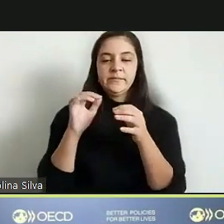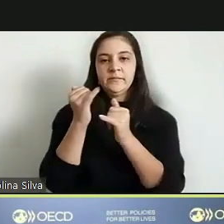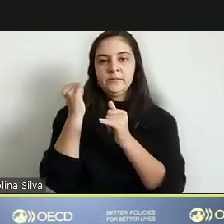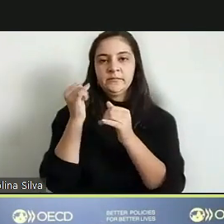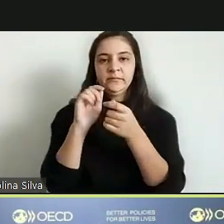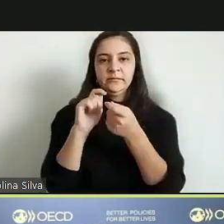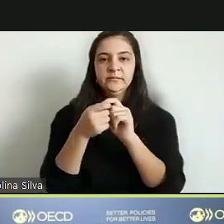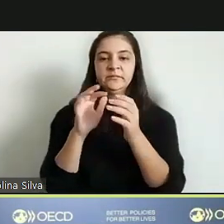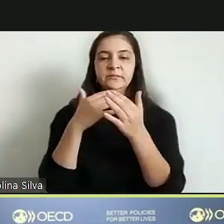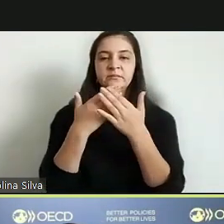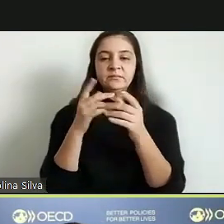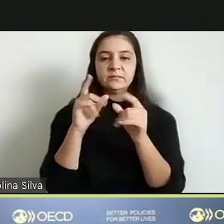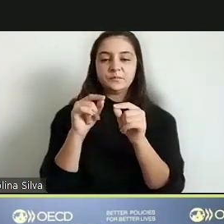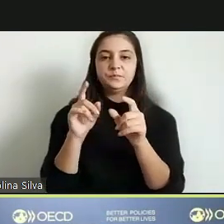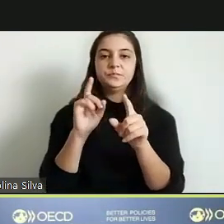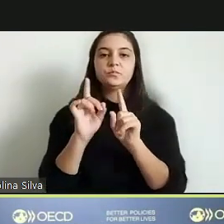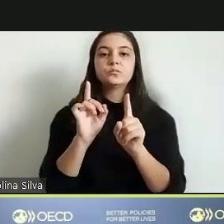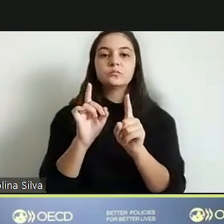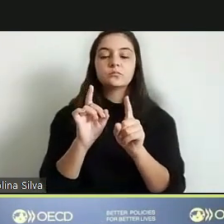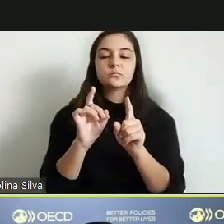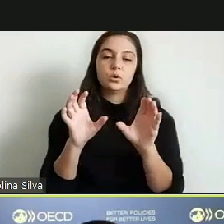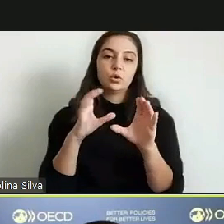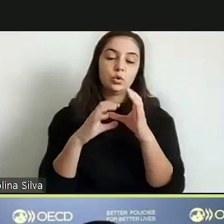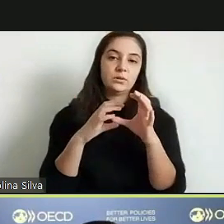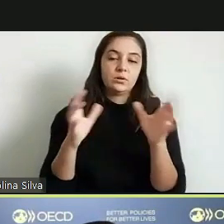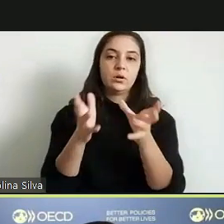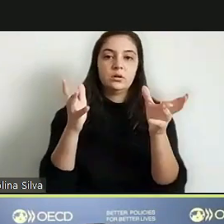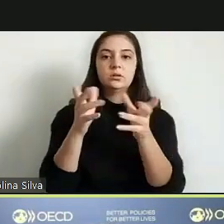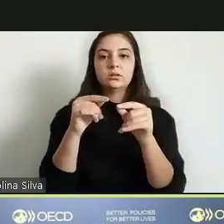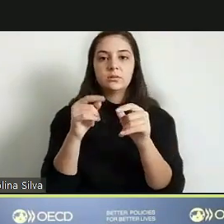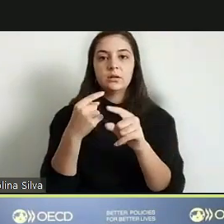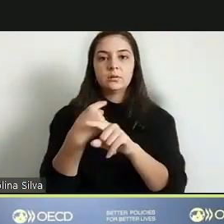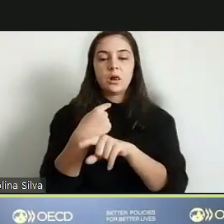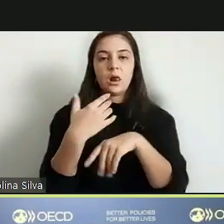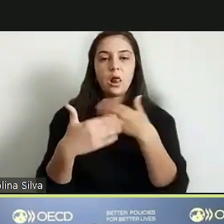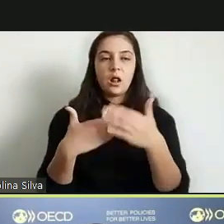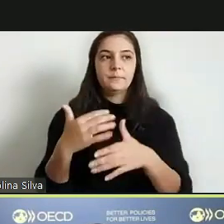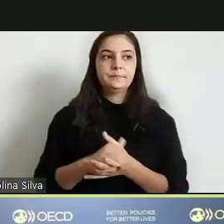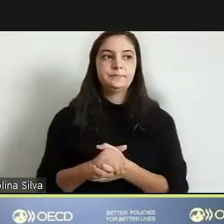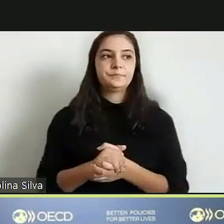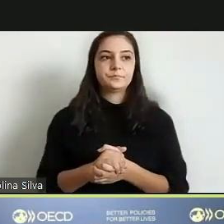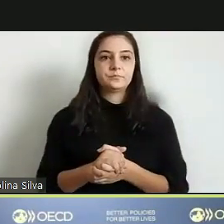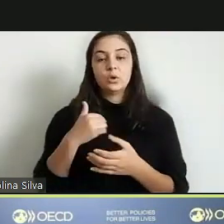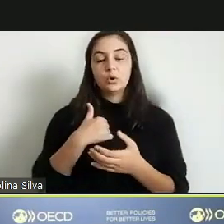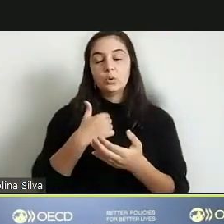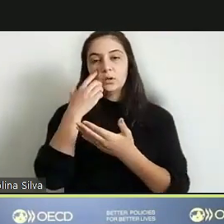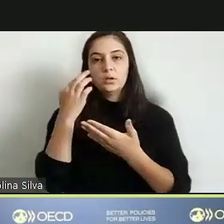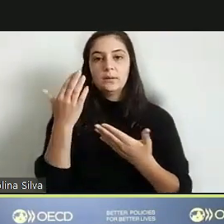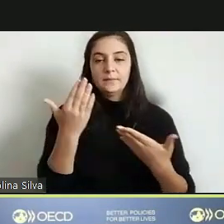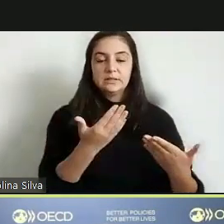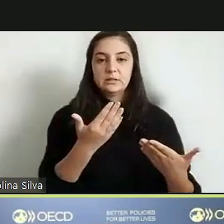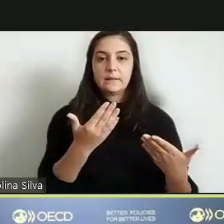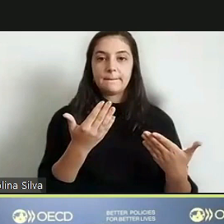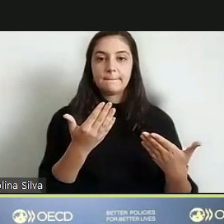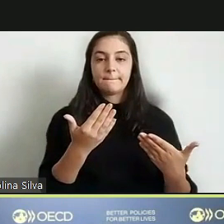está vinculado a la comunicación y a promover el diálogo. También hoy no estuve presentando, pero los